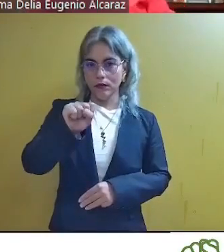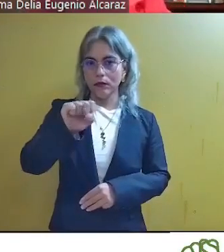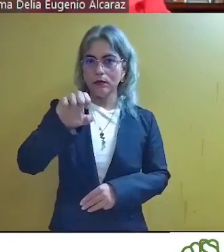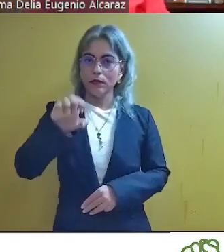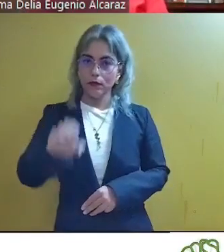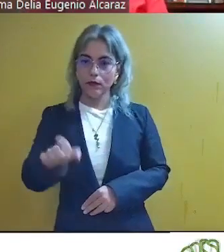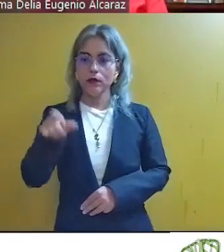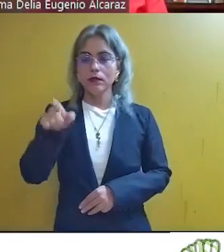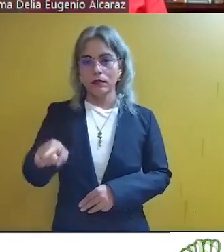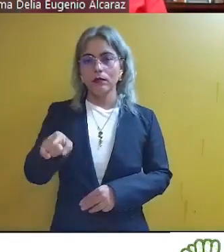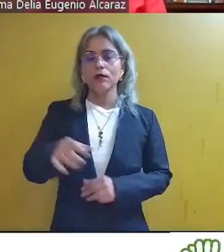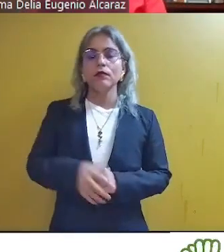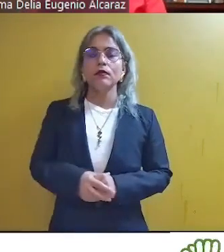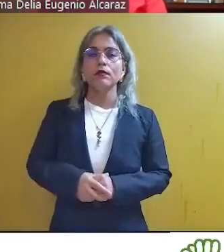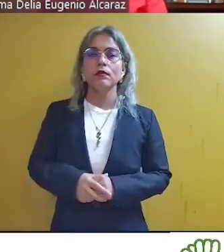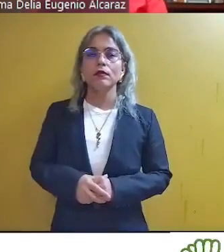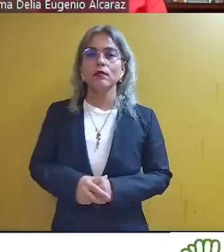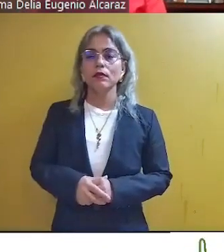me antecede,